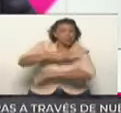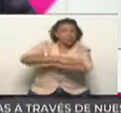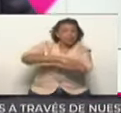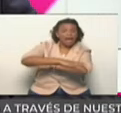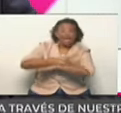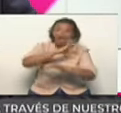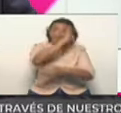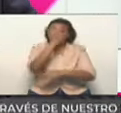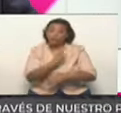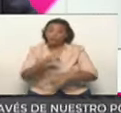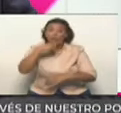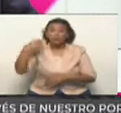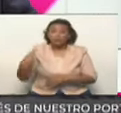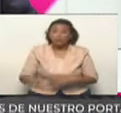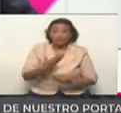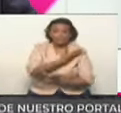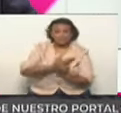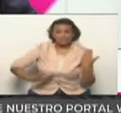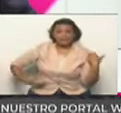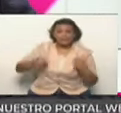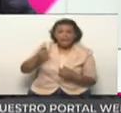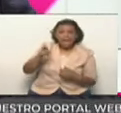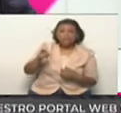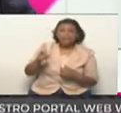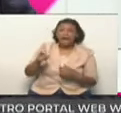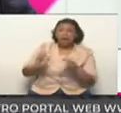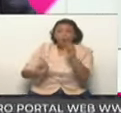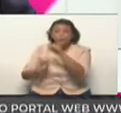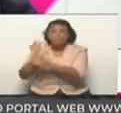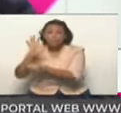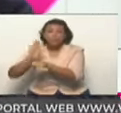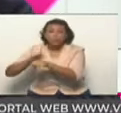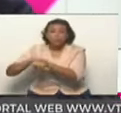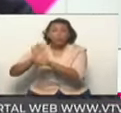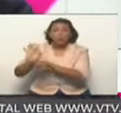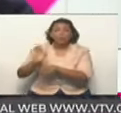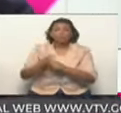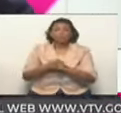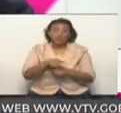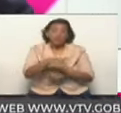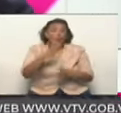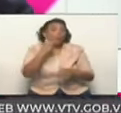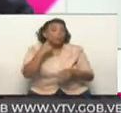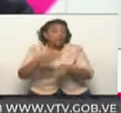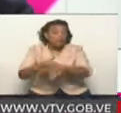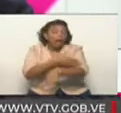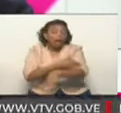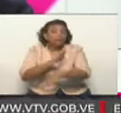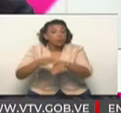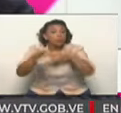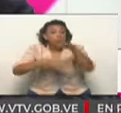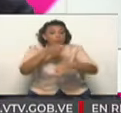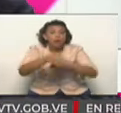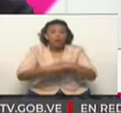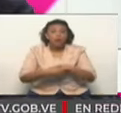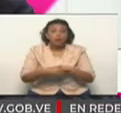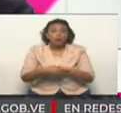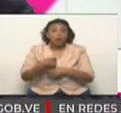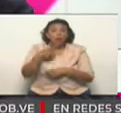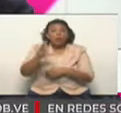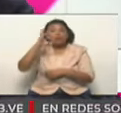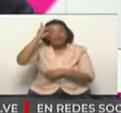de la Federación Rusa, a los BRICS, muy importante. Y como usted lo decía hace rato, cuando fue